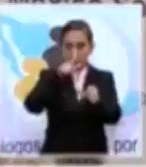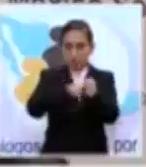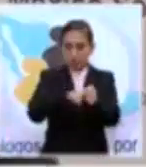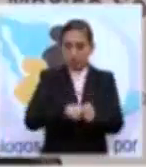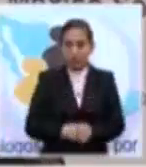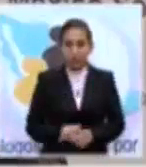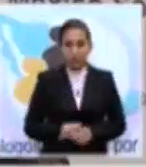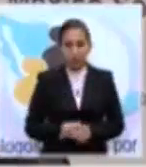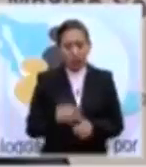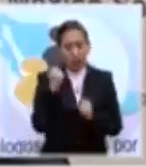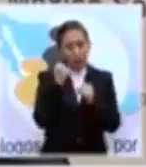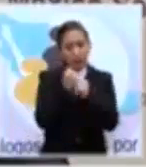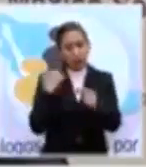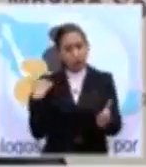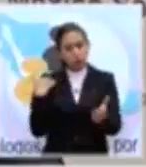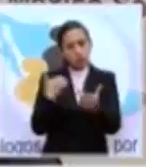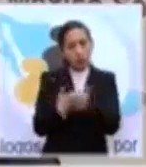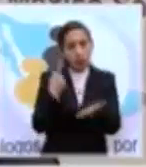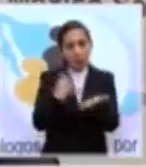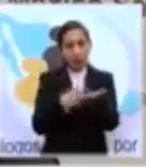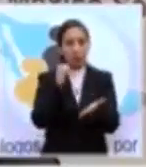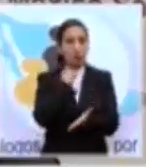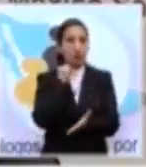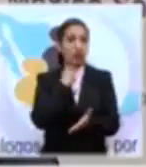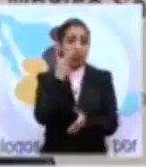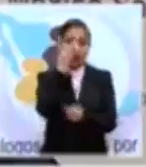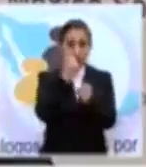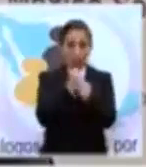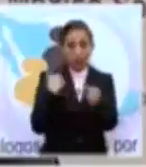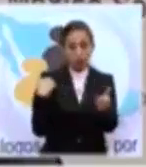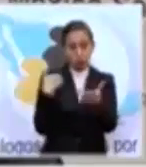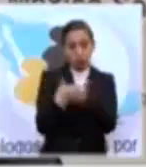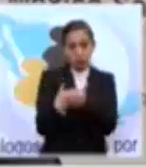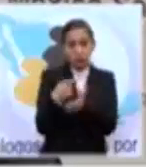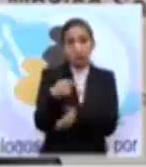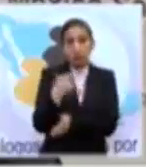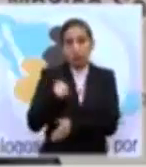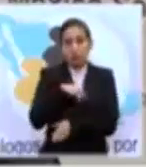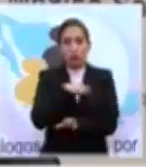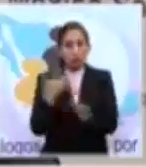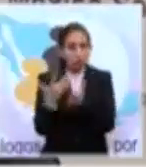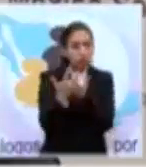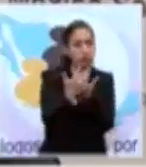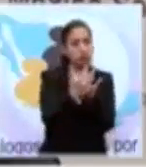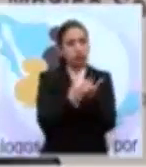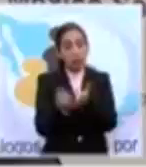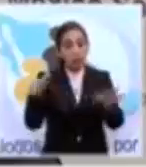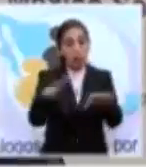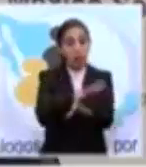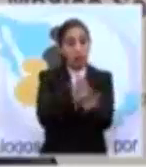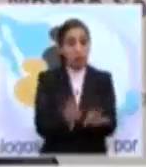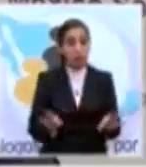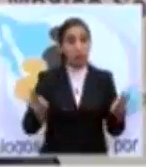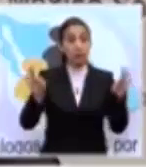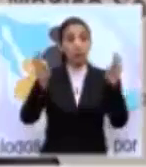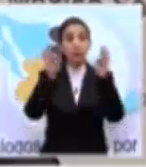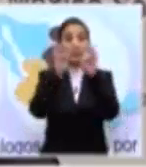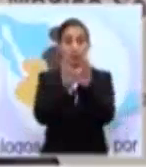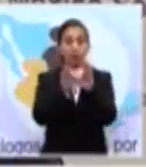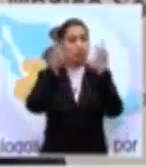En los últimos años, el Senado de la República, en los últimos 2 años, hemos logrado hacer cambios importantes